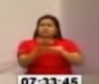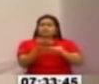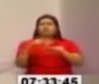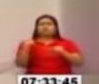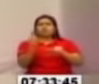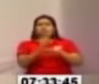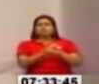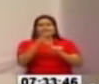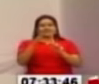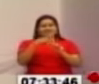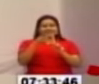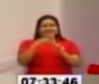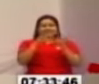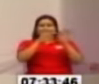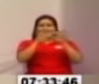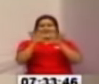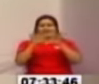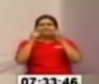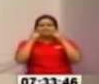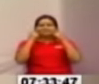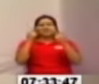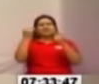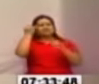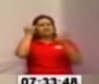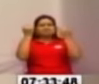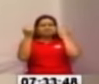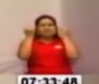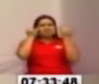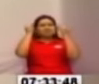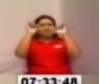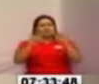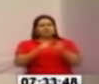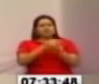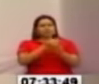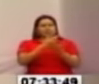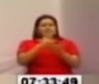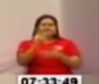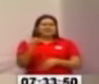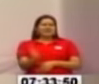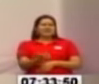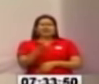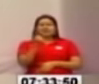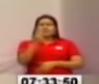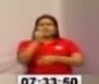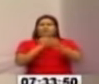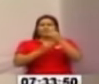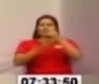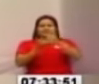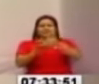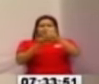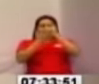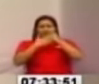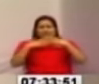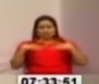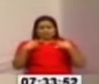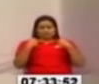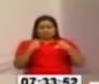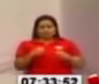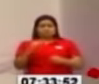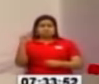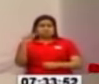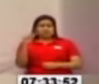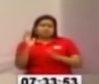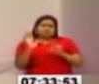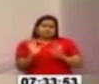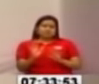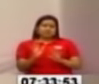algunas preparaciones, algunas ideas de cómo preparar rápidos alimentos nutritivos que sean bajas calorías, que no